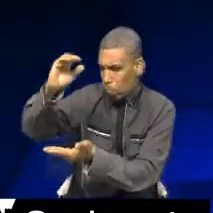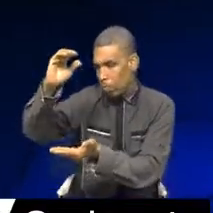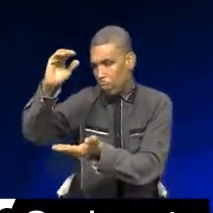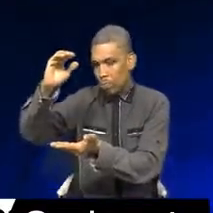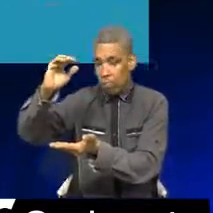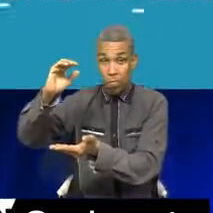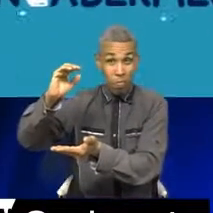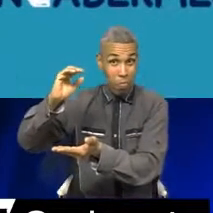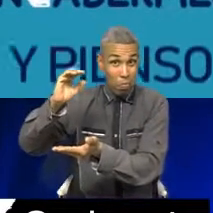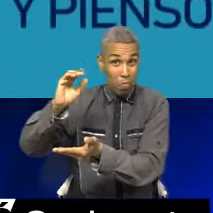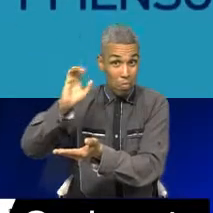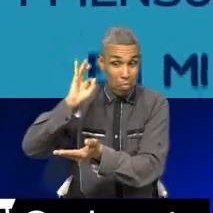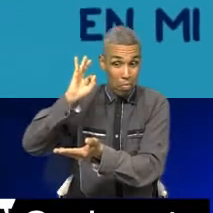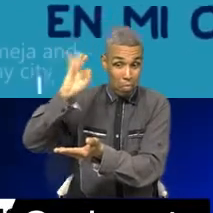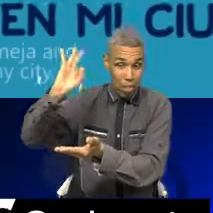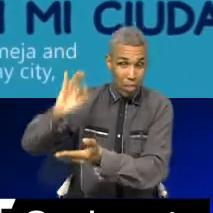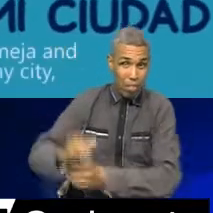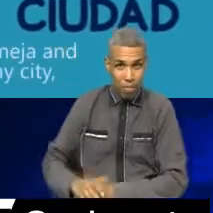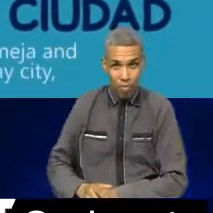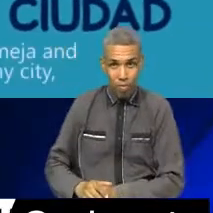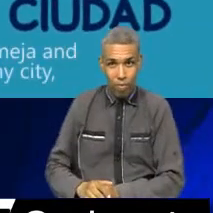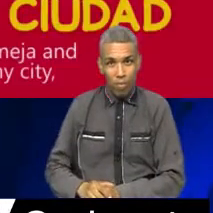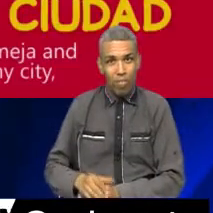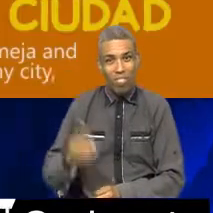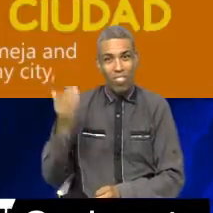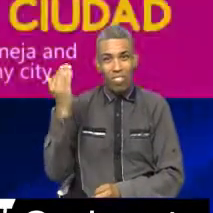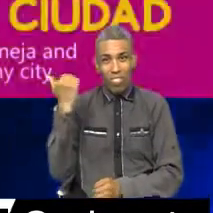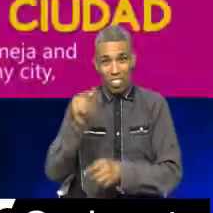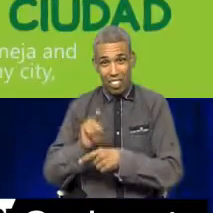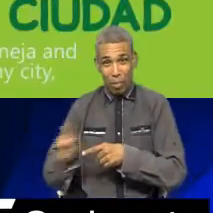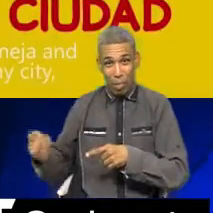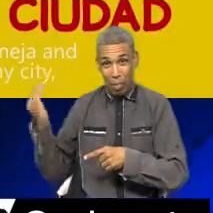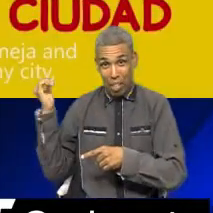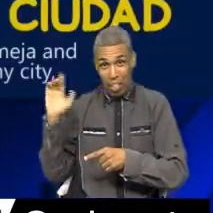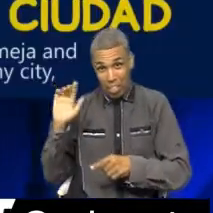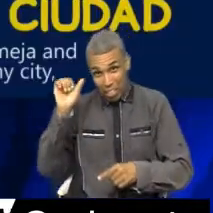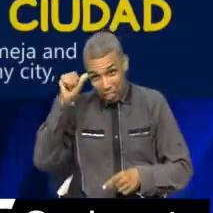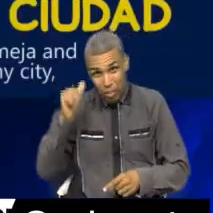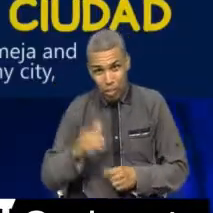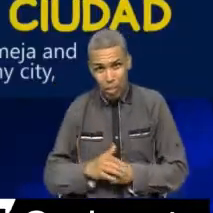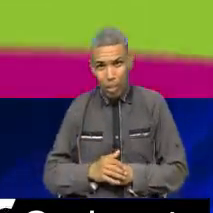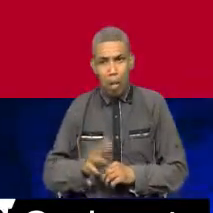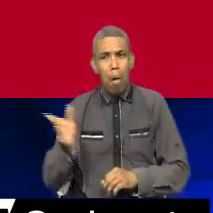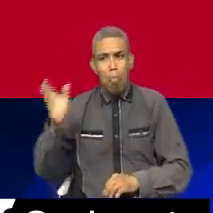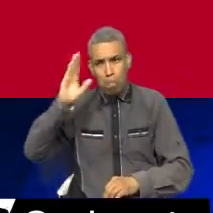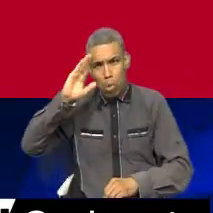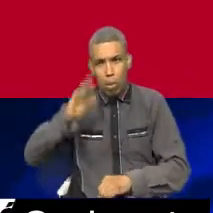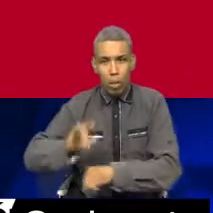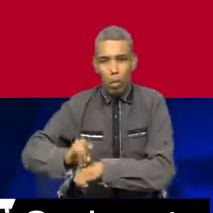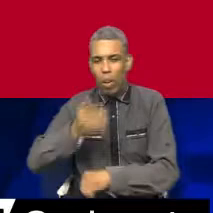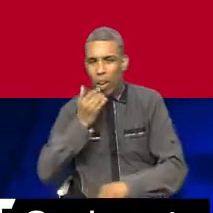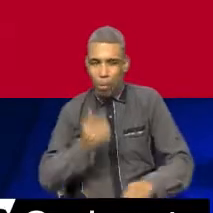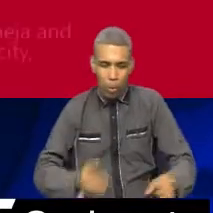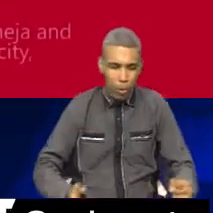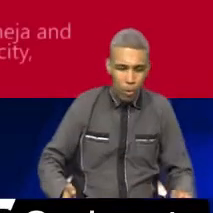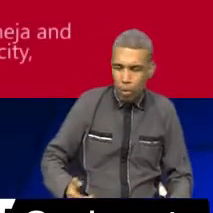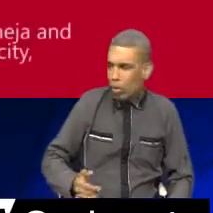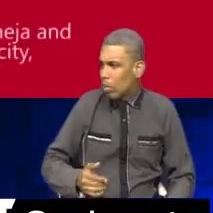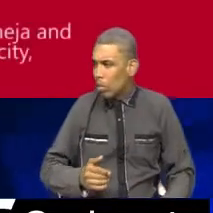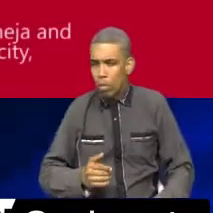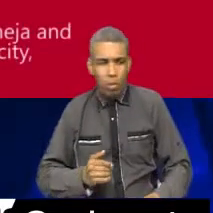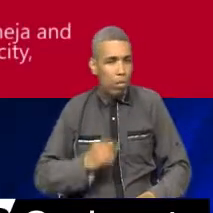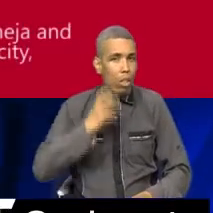las compras con tranquilidad, ya lo vimos en el trasnochón de la semana pasada, se garantizó la seguridad seguridad, recibimos apoyo de